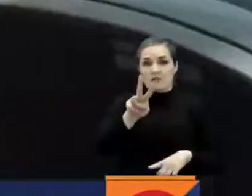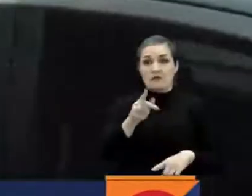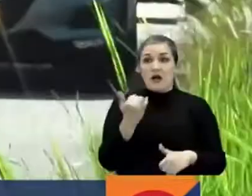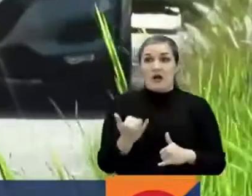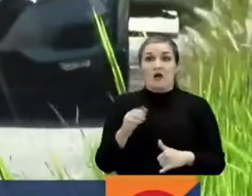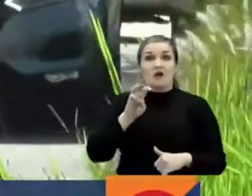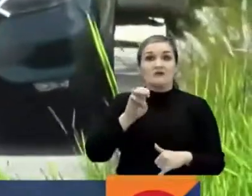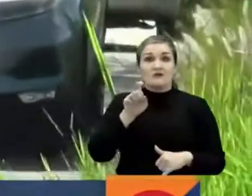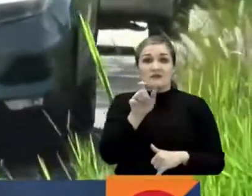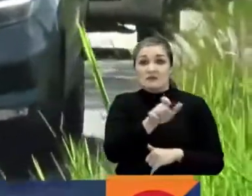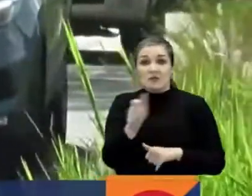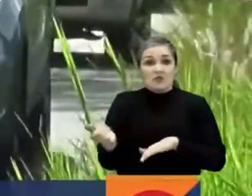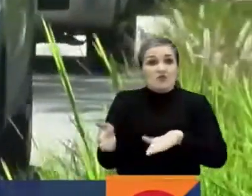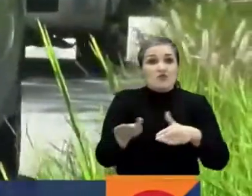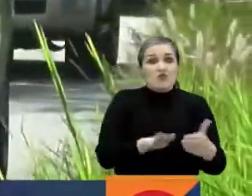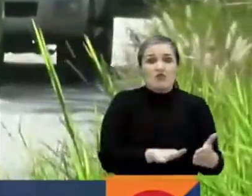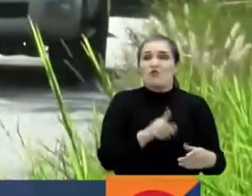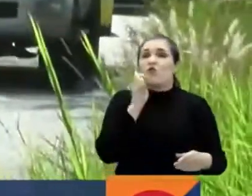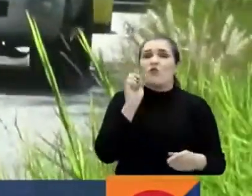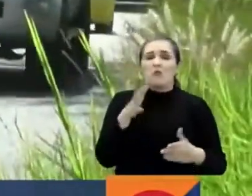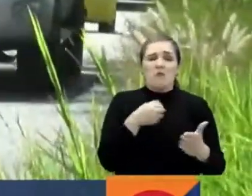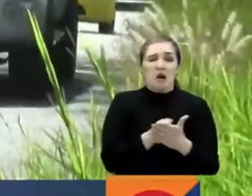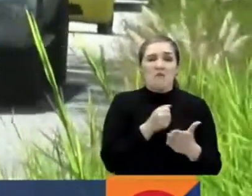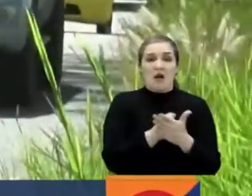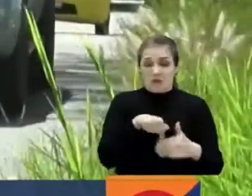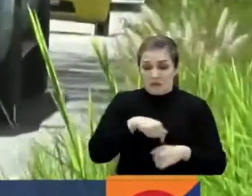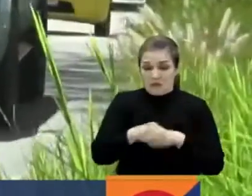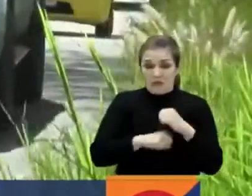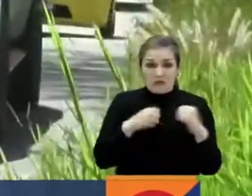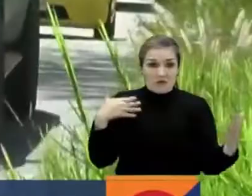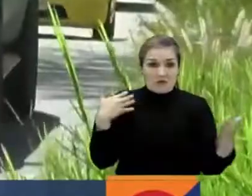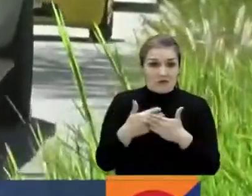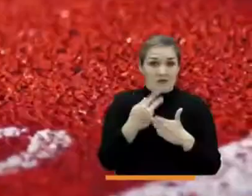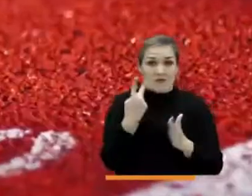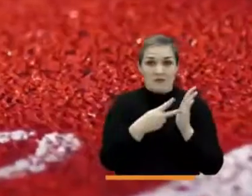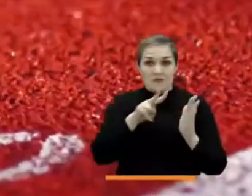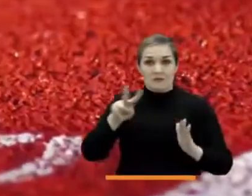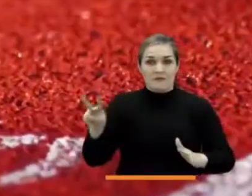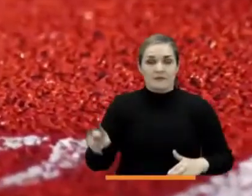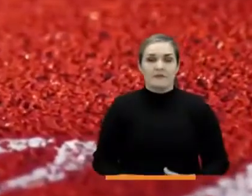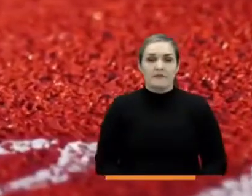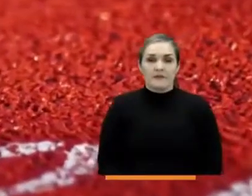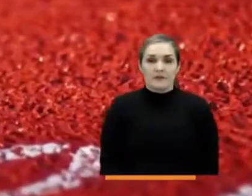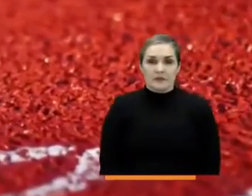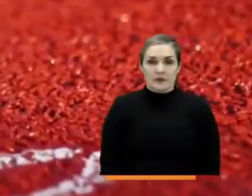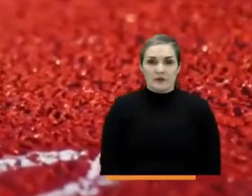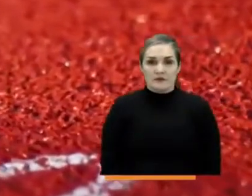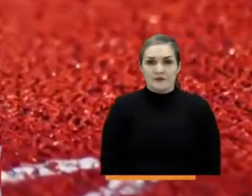en el Atlántico producto de accidentes viales en lo que va del 2022.